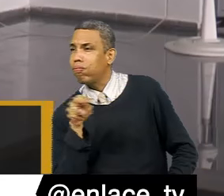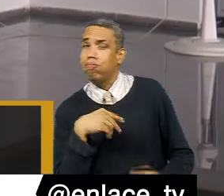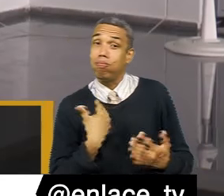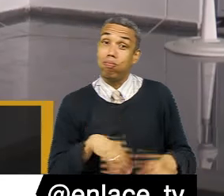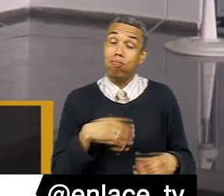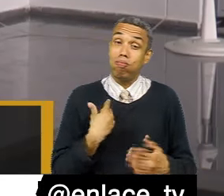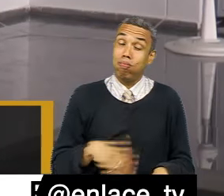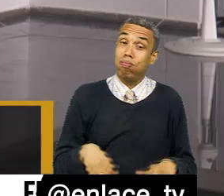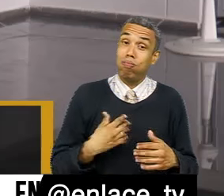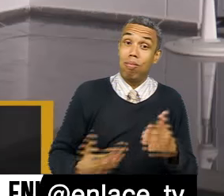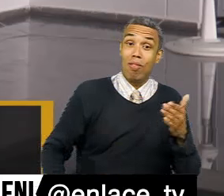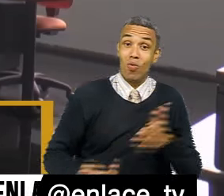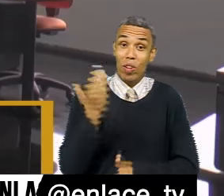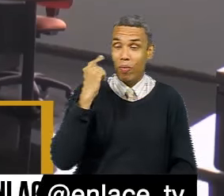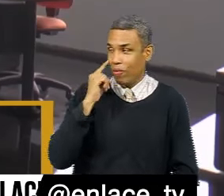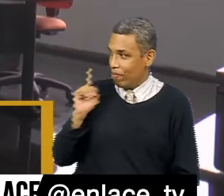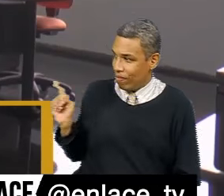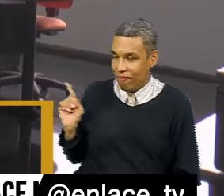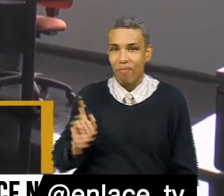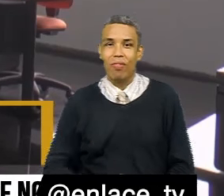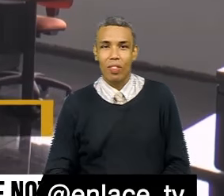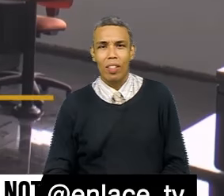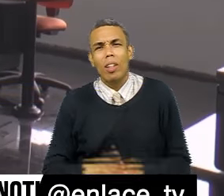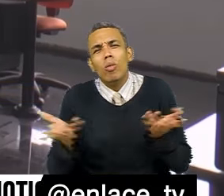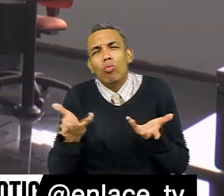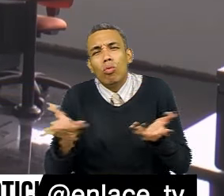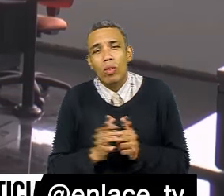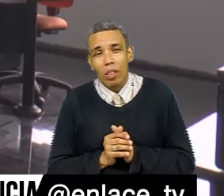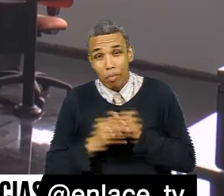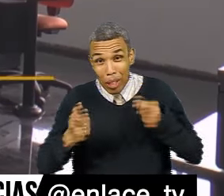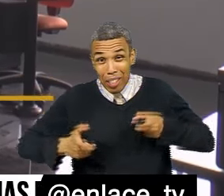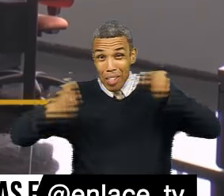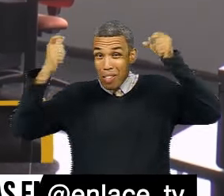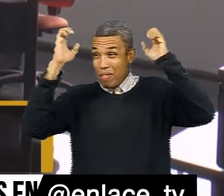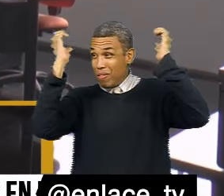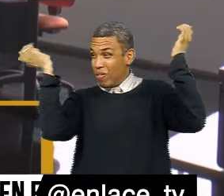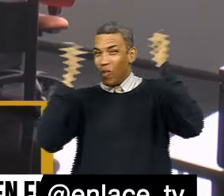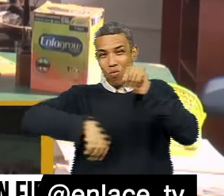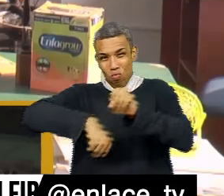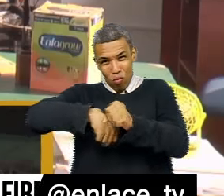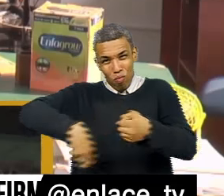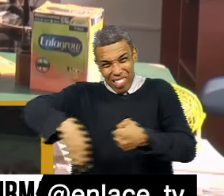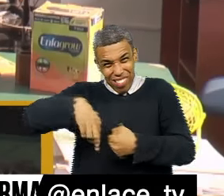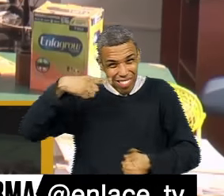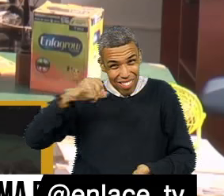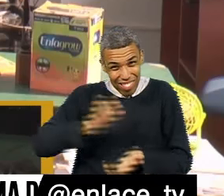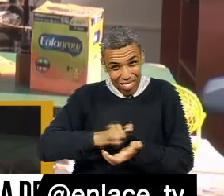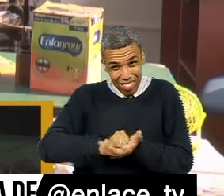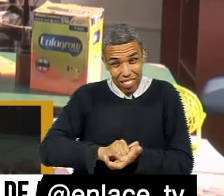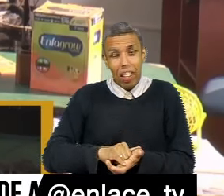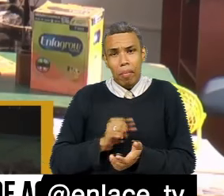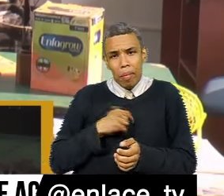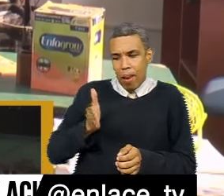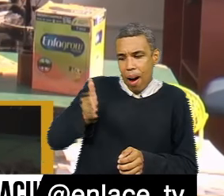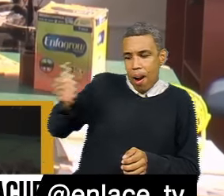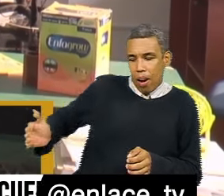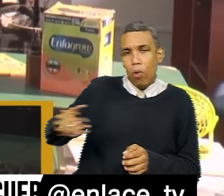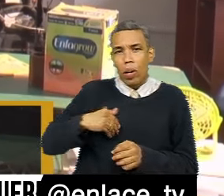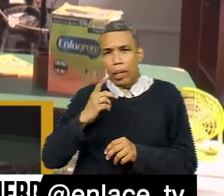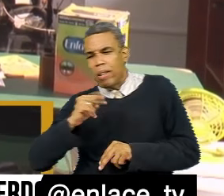instalaciones de INDERBA ubicadas en el costado oriental del estadio Daniel Villa Zapata. Son estas unas oficinas más amplias y confortables, según lo afirman sus